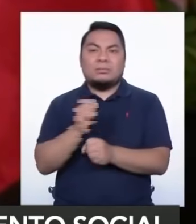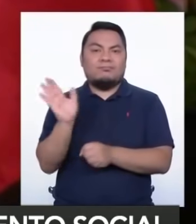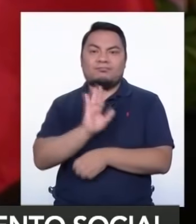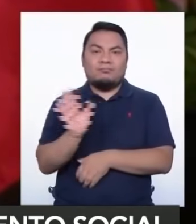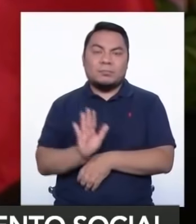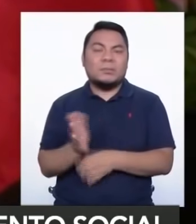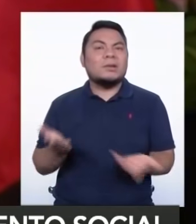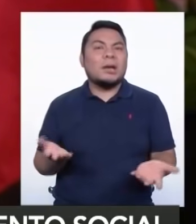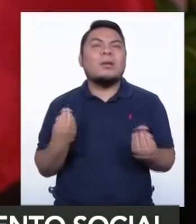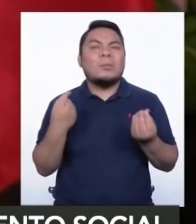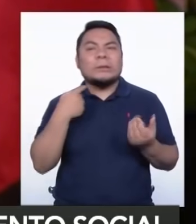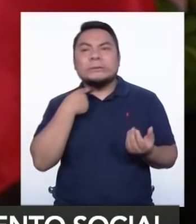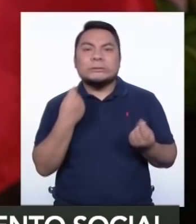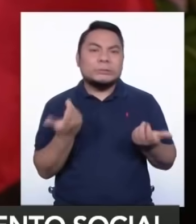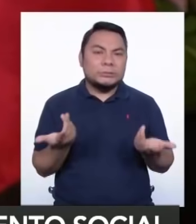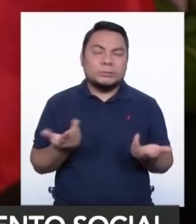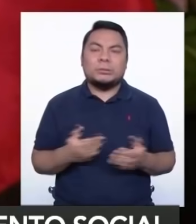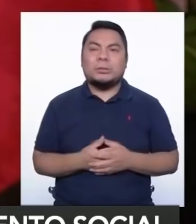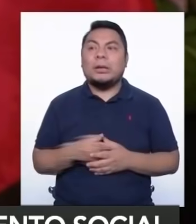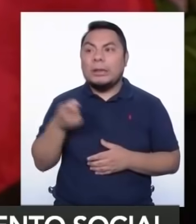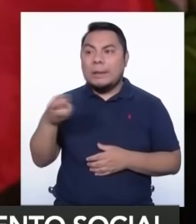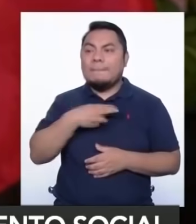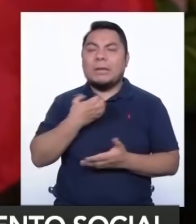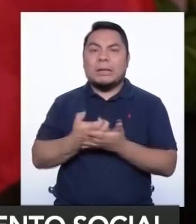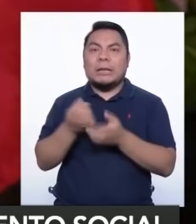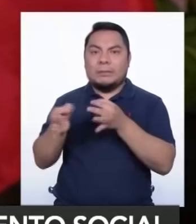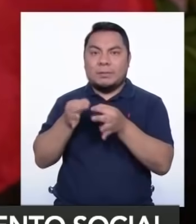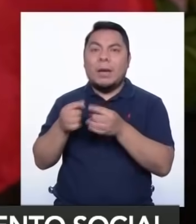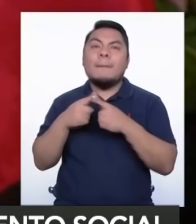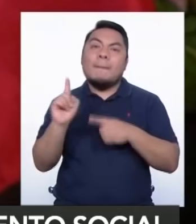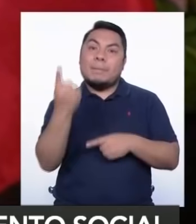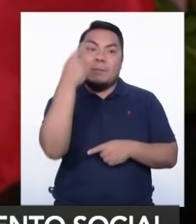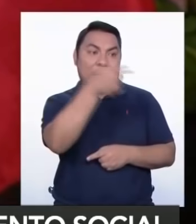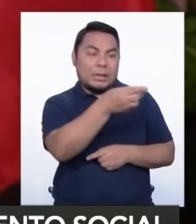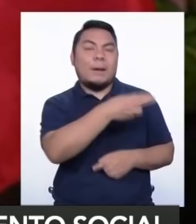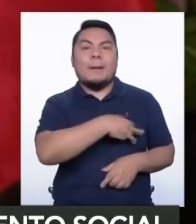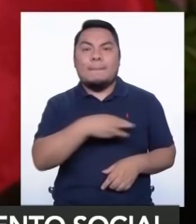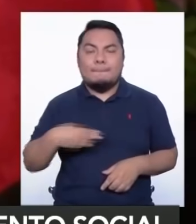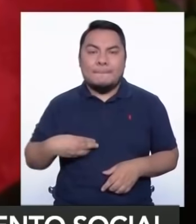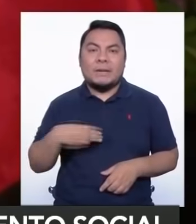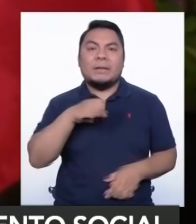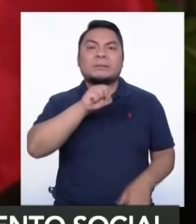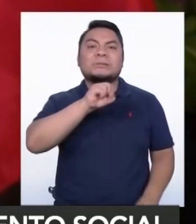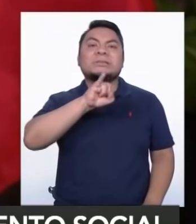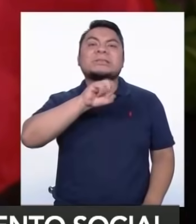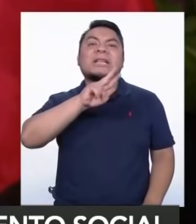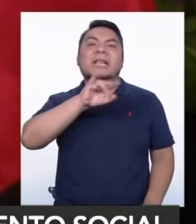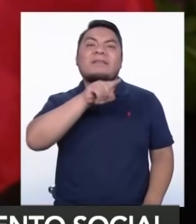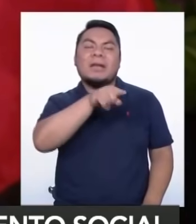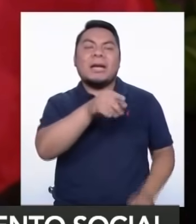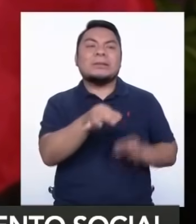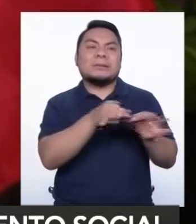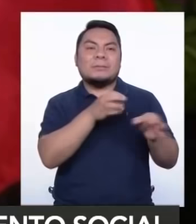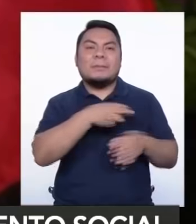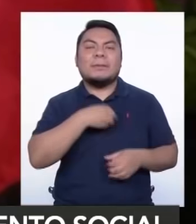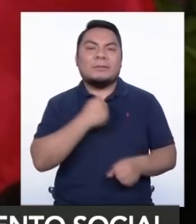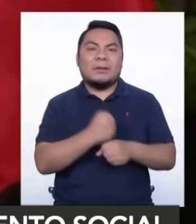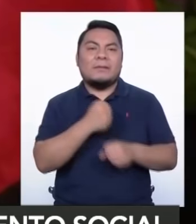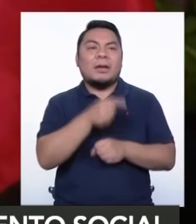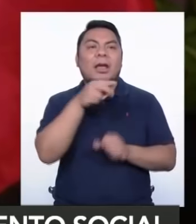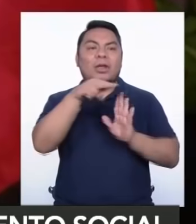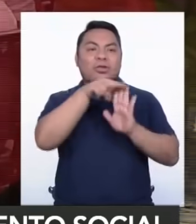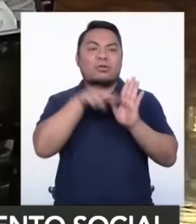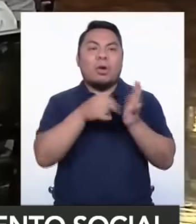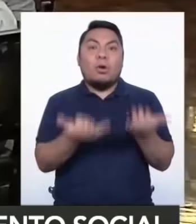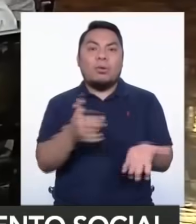genera la enfermedad que afecta a todos. Yo pido, por favor, a la ministra Silvia, ministra de Trabajo, que nos dé una explicación de la norma